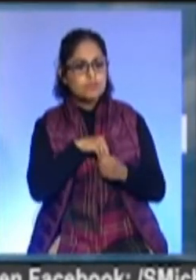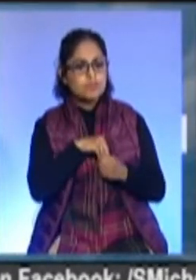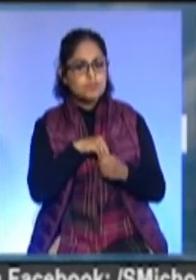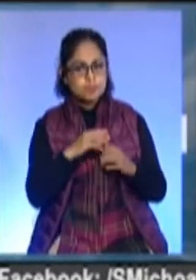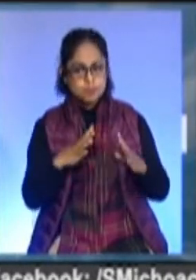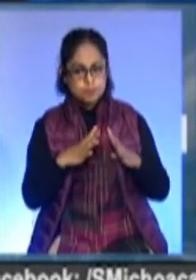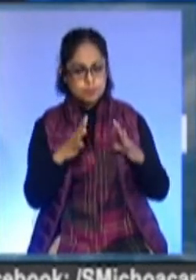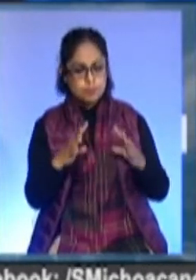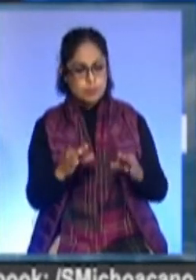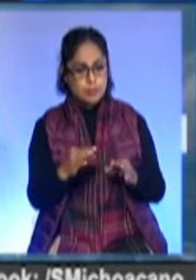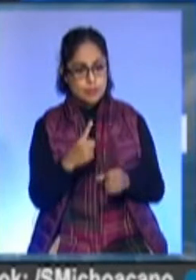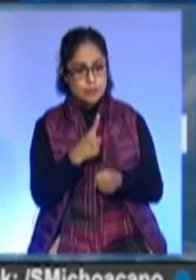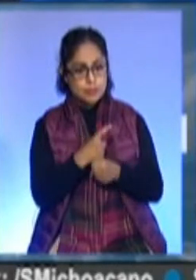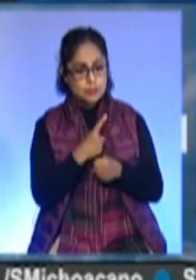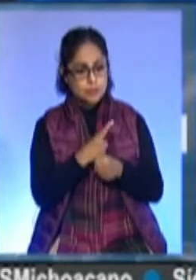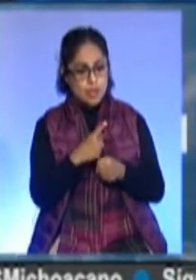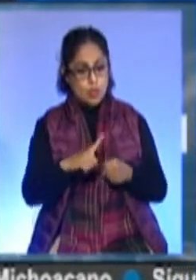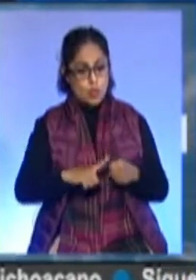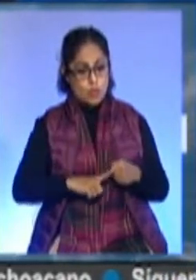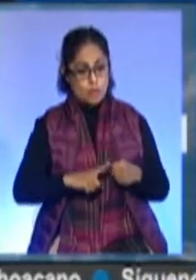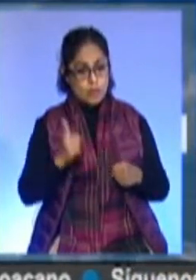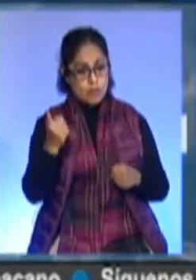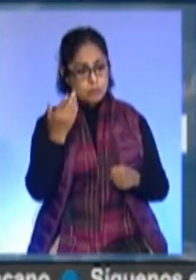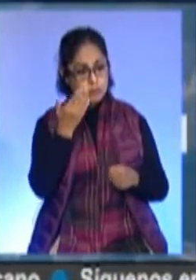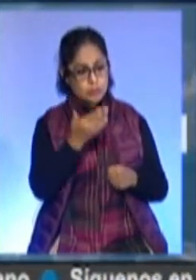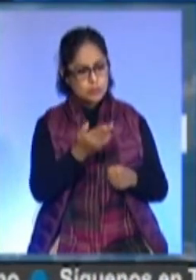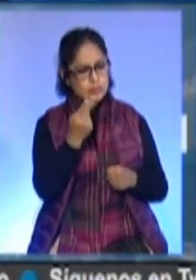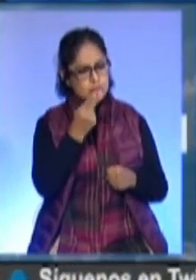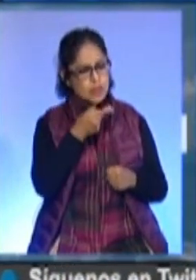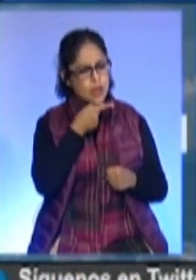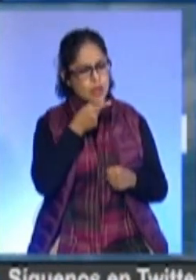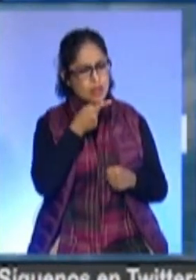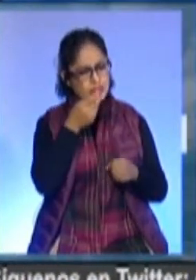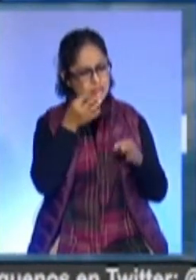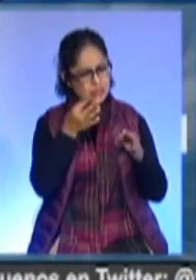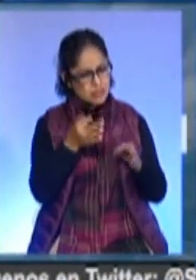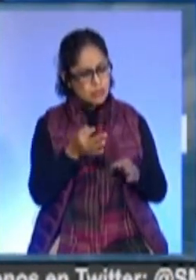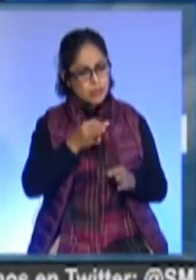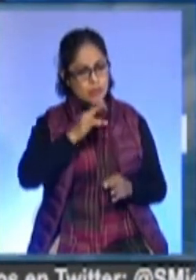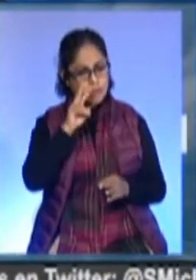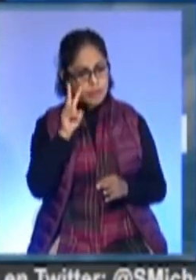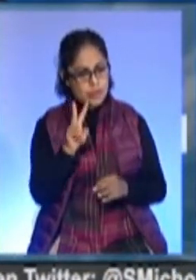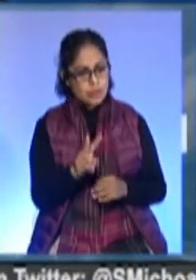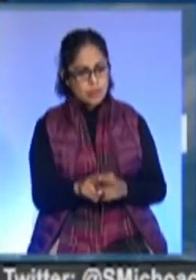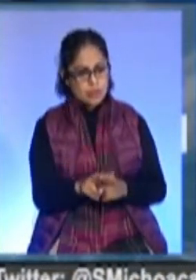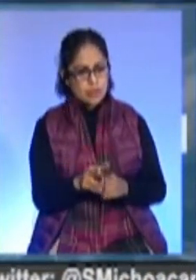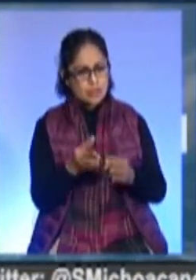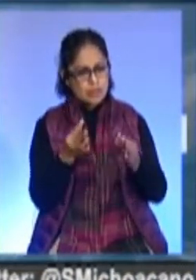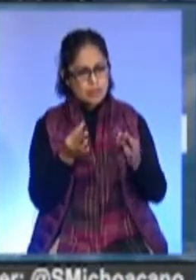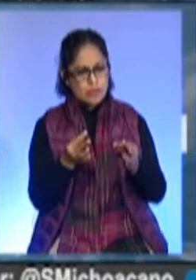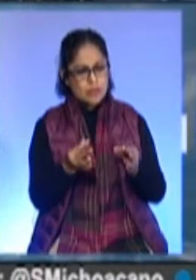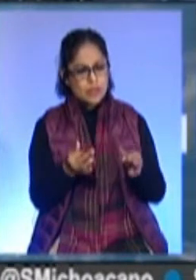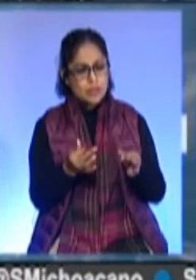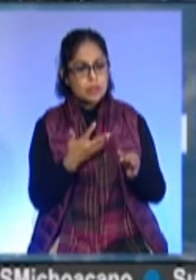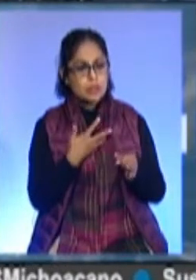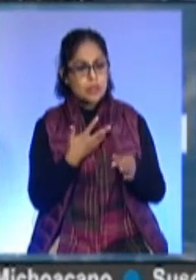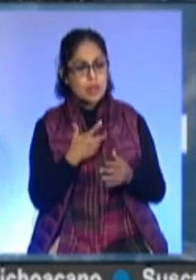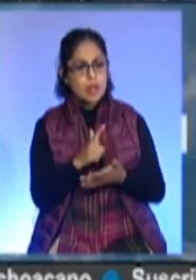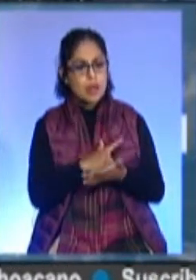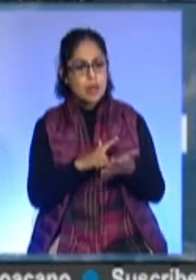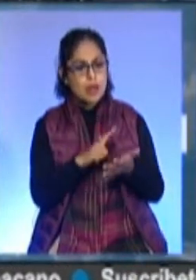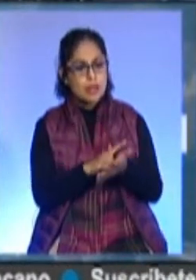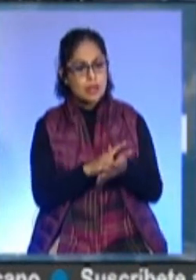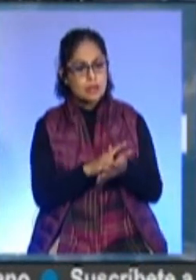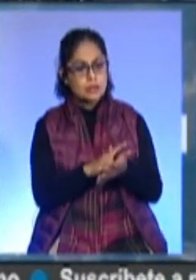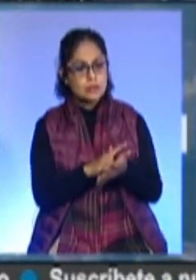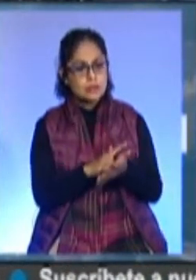nos ha encomendado el gobernador es hablar con la realidad, es hablar del diagnóstico fino que tienen las políticas públicas. Y no